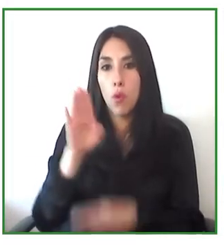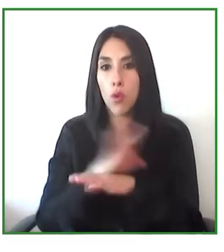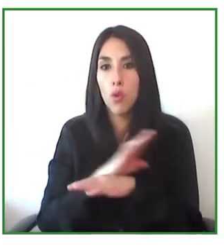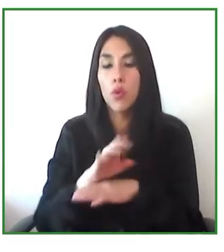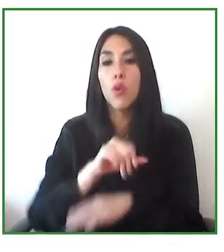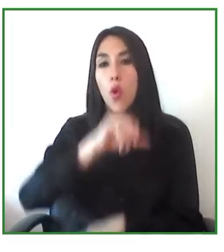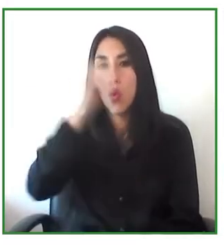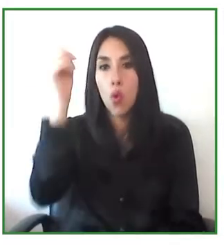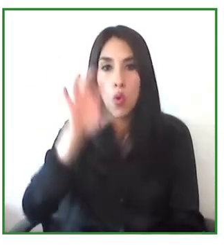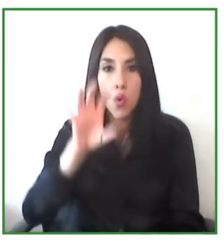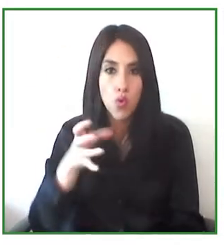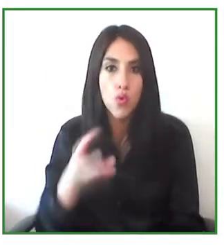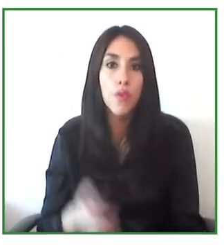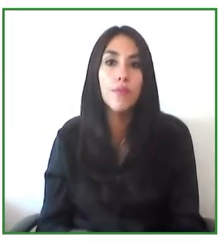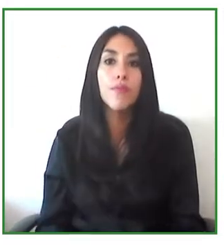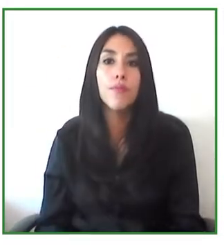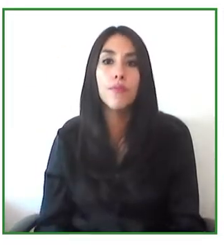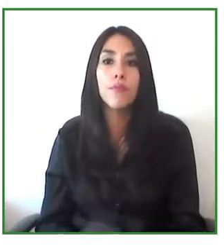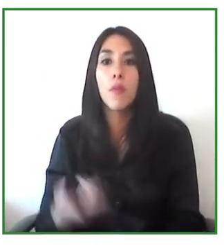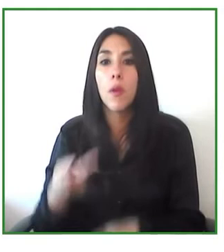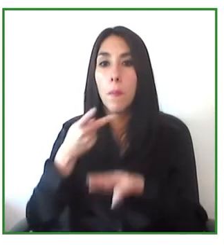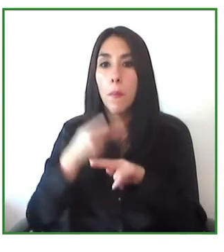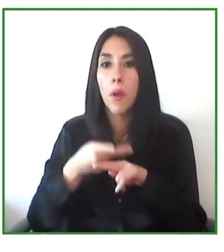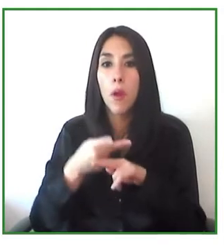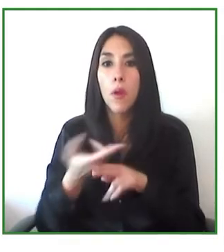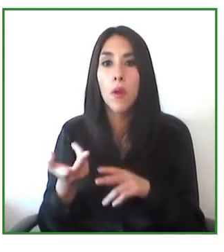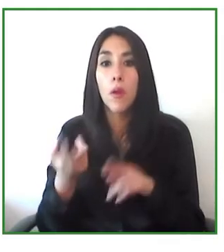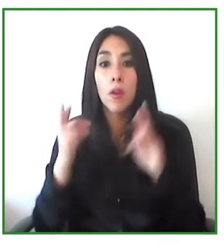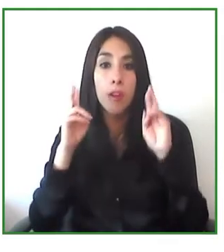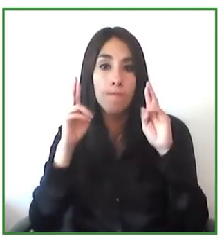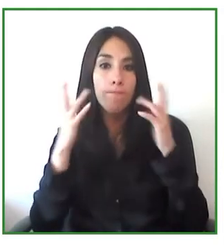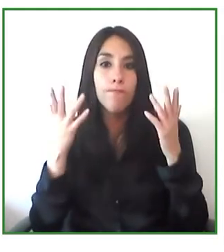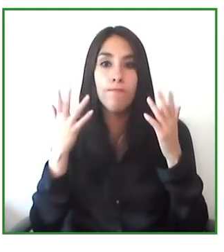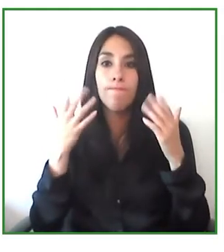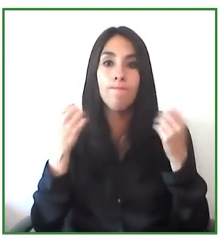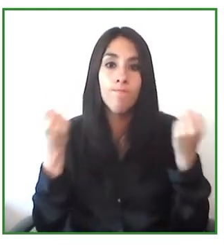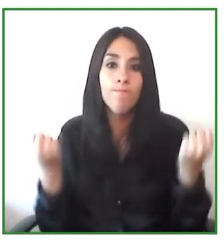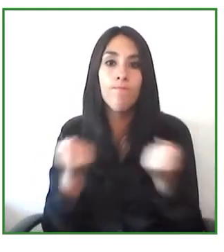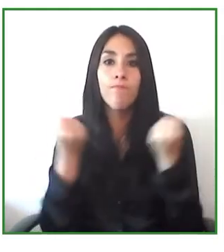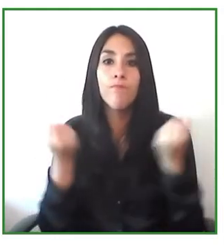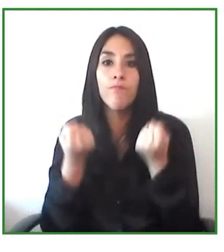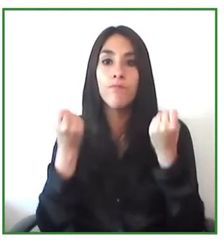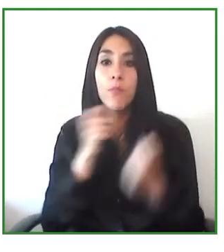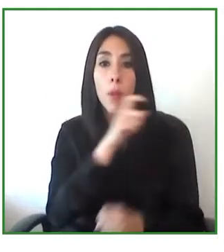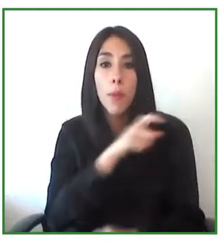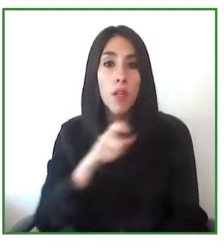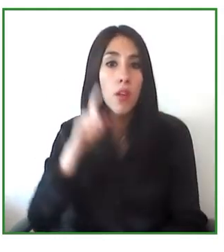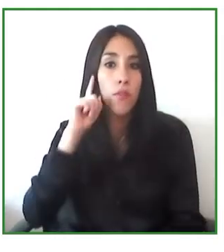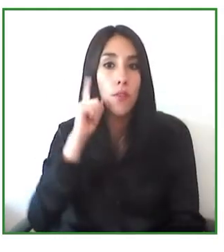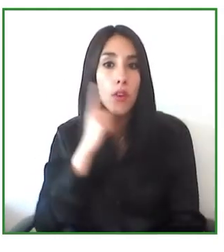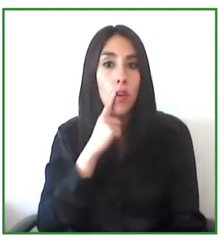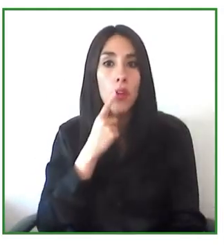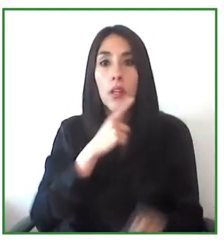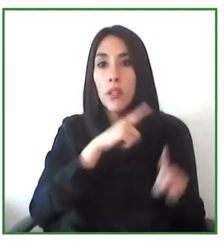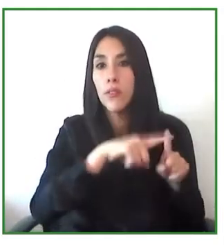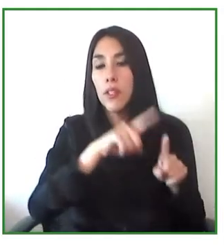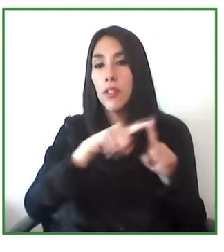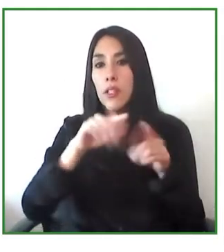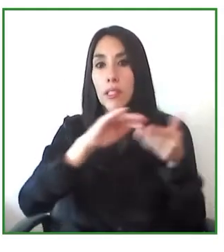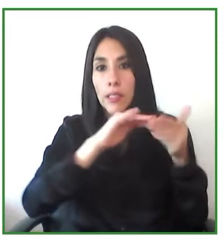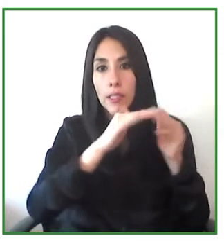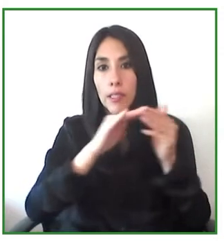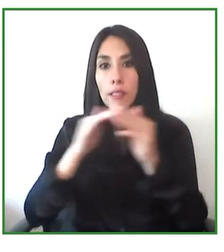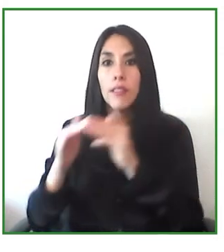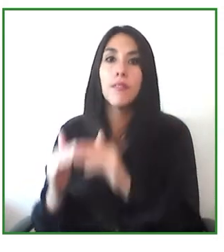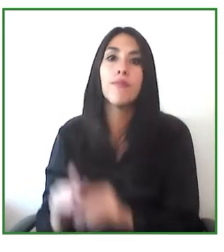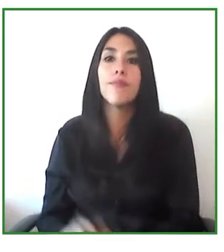impulso para las personas sordas en distintas latitudes, como un ejemplo y con todo lo que ustedes han podido lograr. Así que muchas gracias